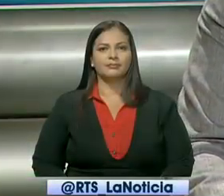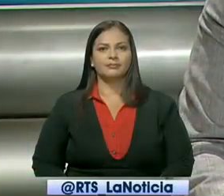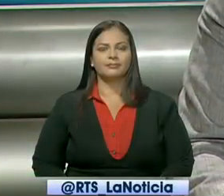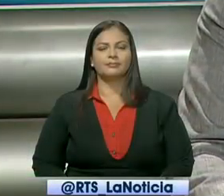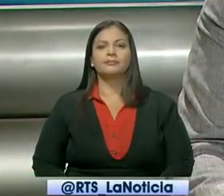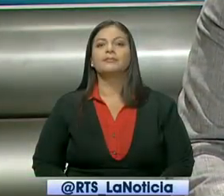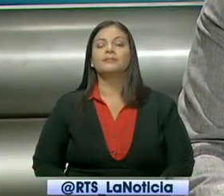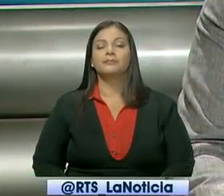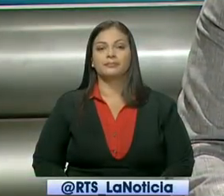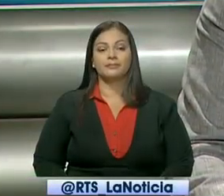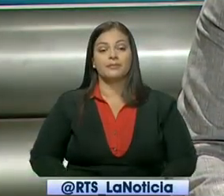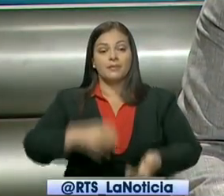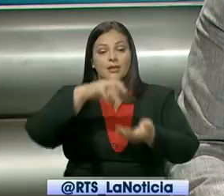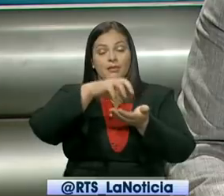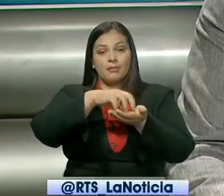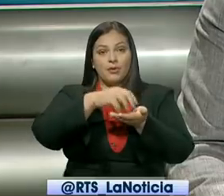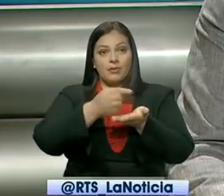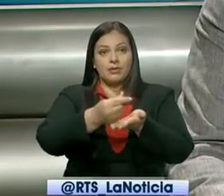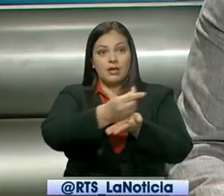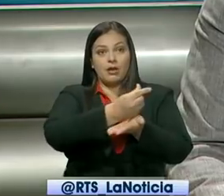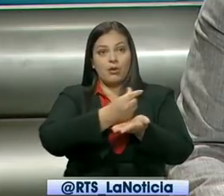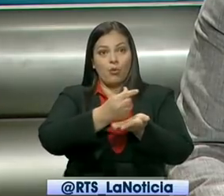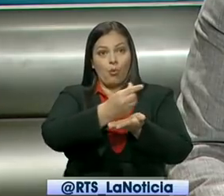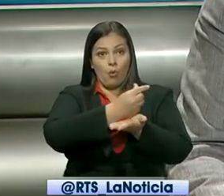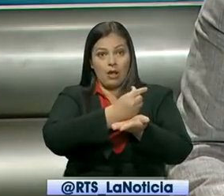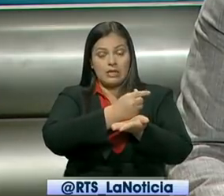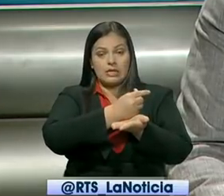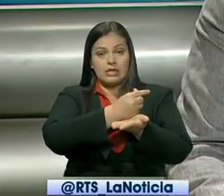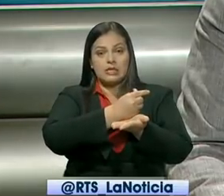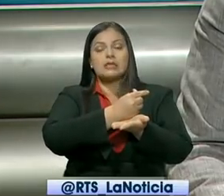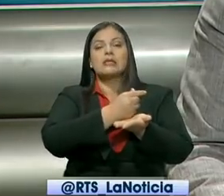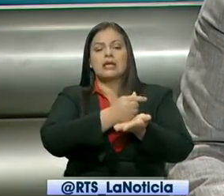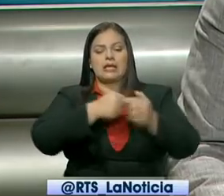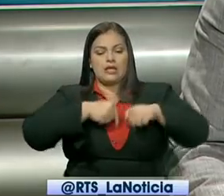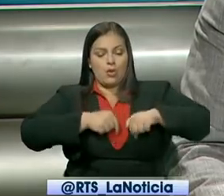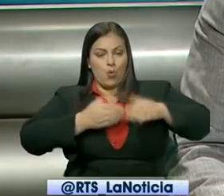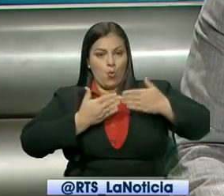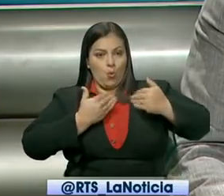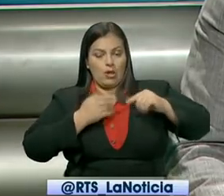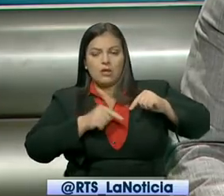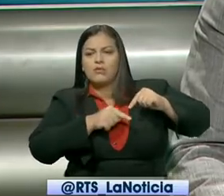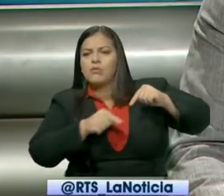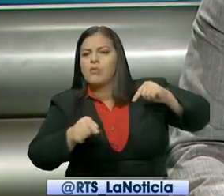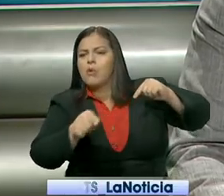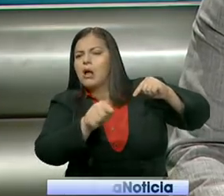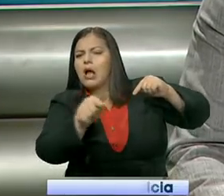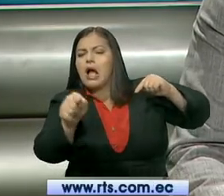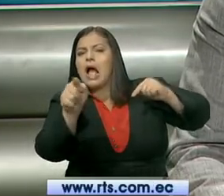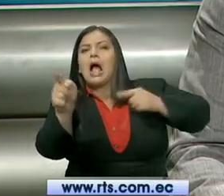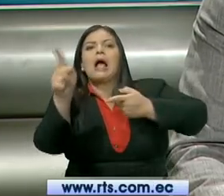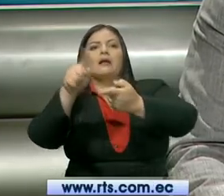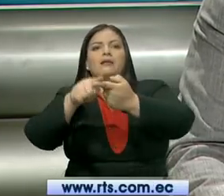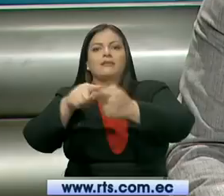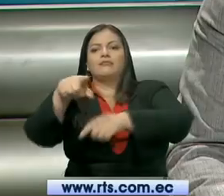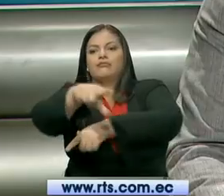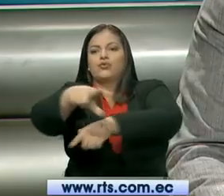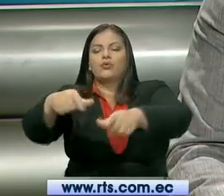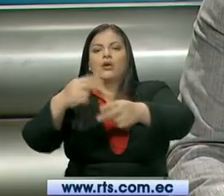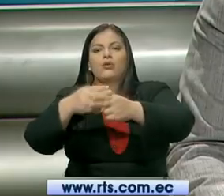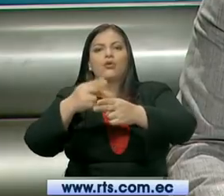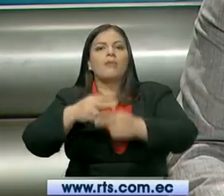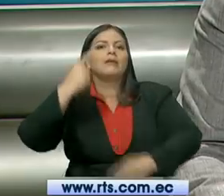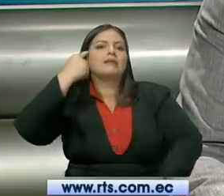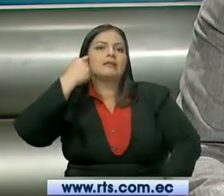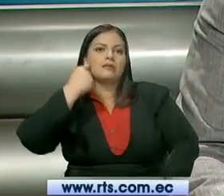El Cantón Simón Bolívar está ubicado a 78 kilómetros de Guayaquil, en la provincia del Guayas. Conocido como el paraíso